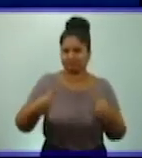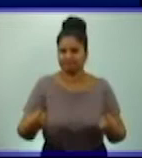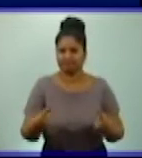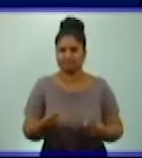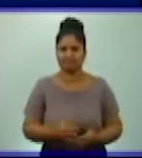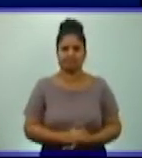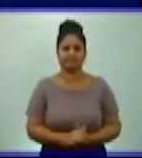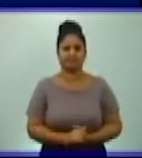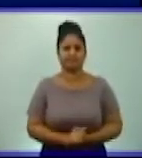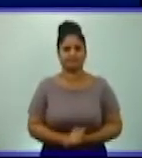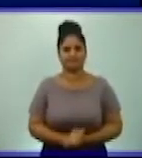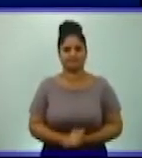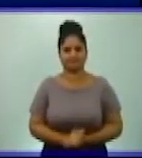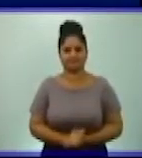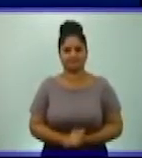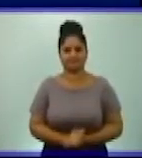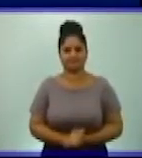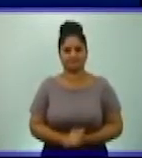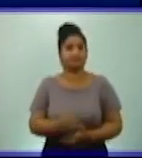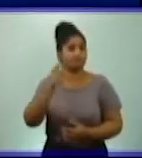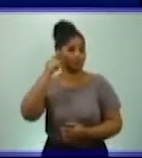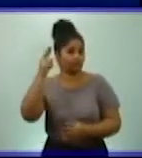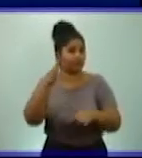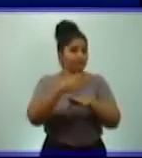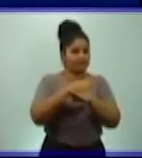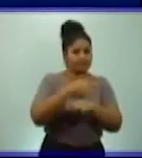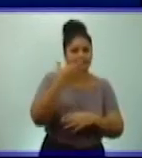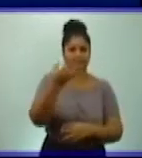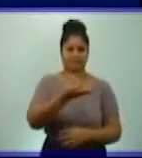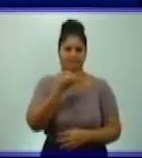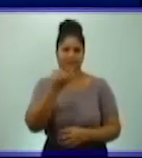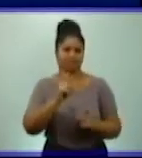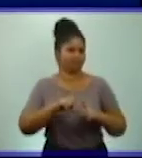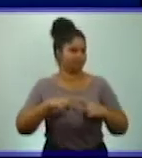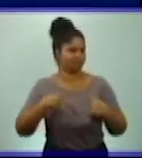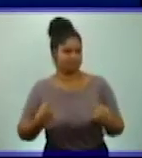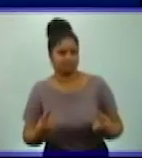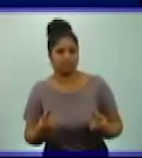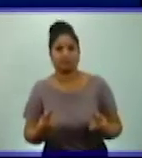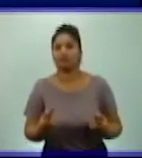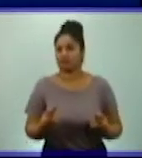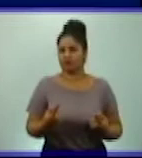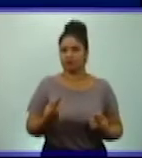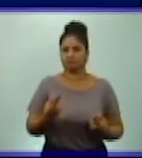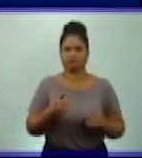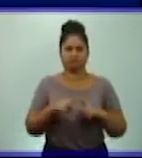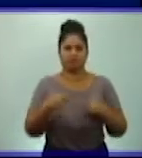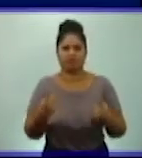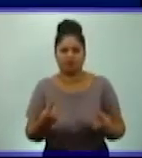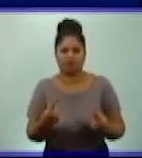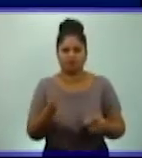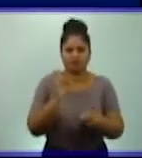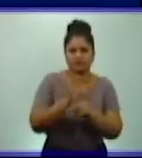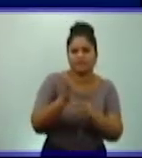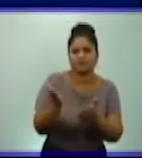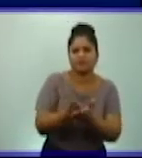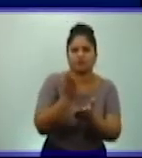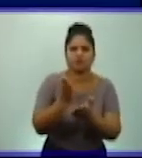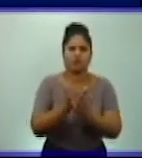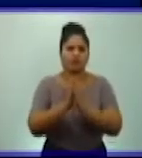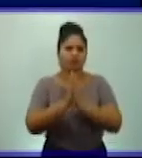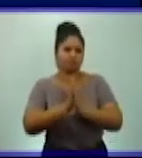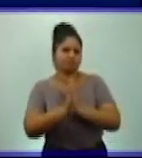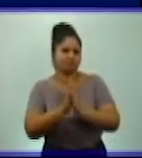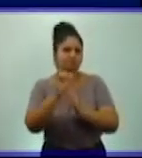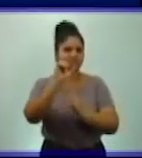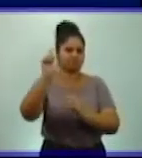hablando, de la importancia que tuvo su decisión de ir al convento y a estudiar,